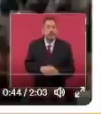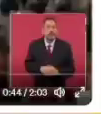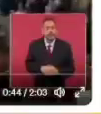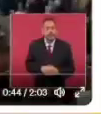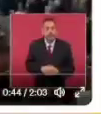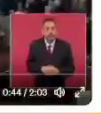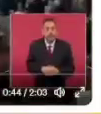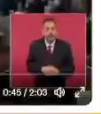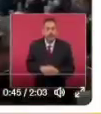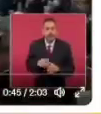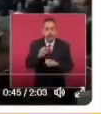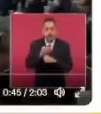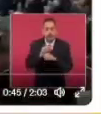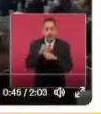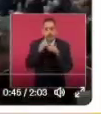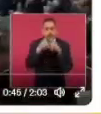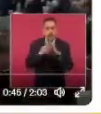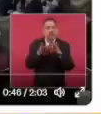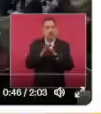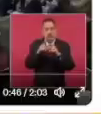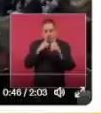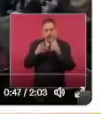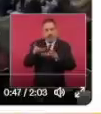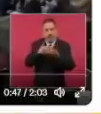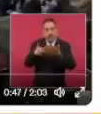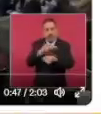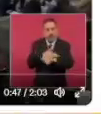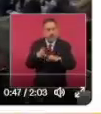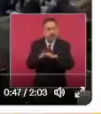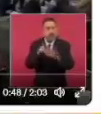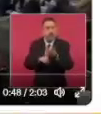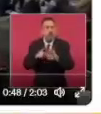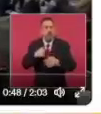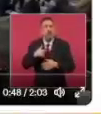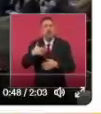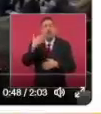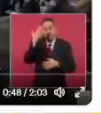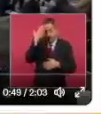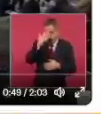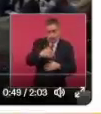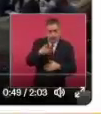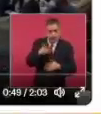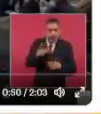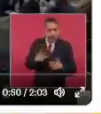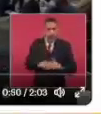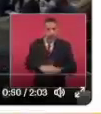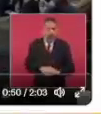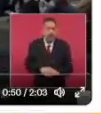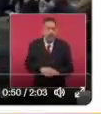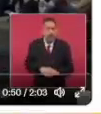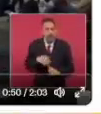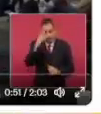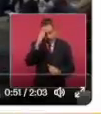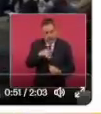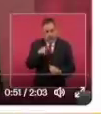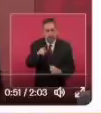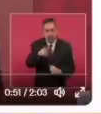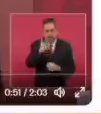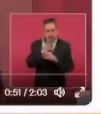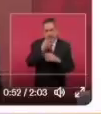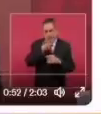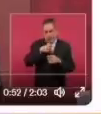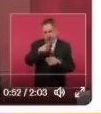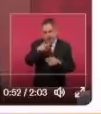Entonces, se está haciendo un análisis. Se sabe, y es cierto lo que